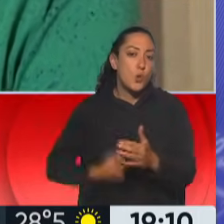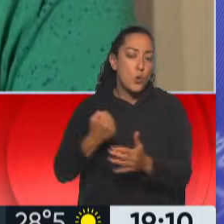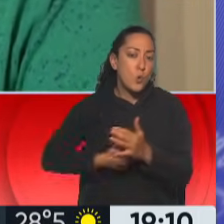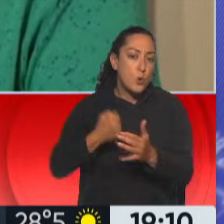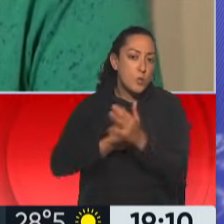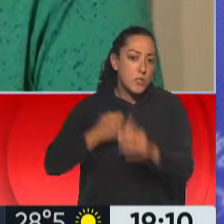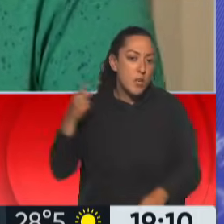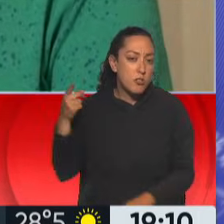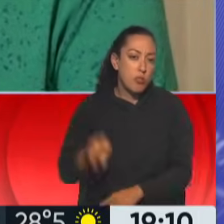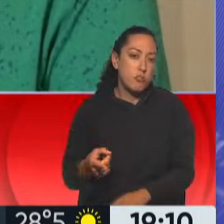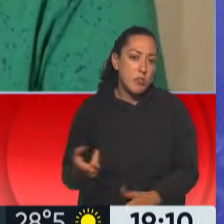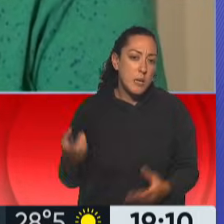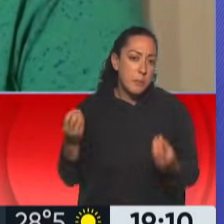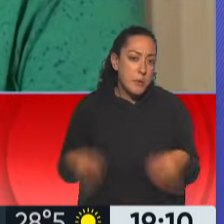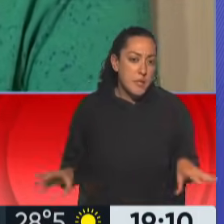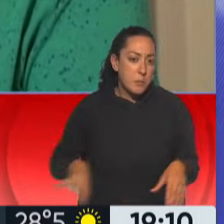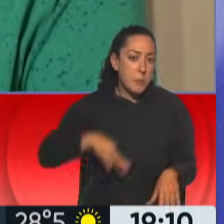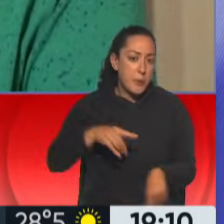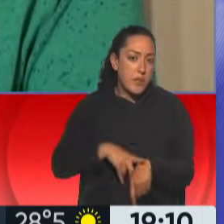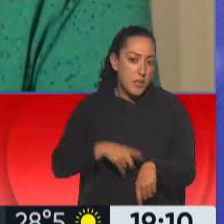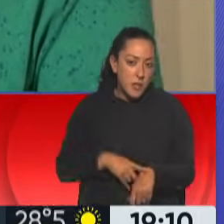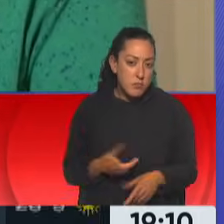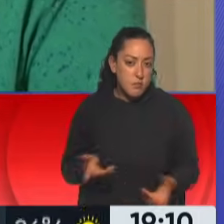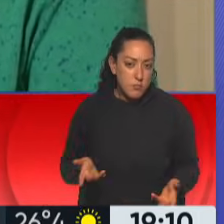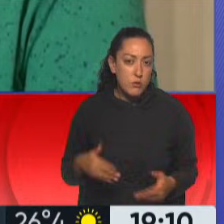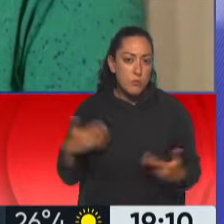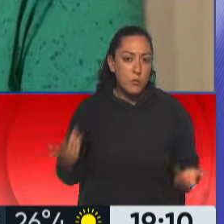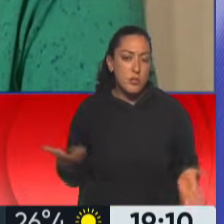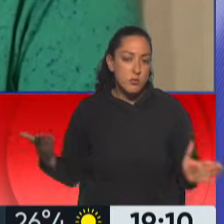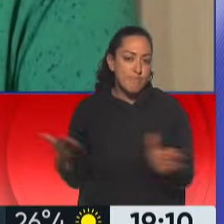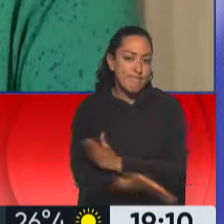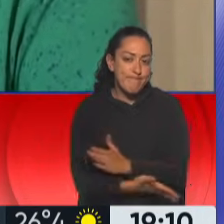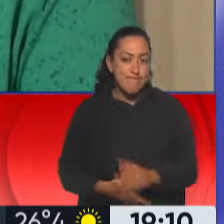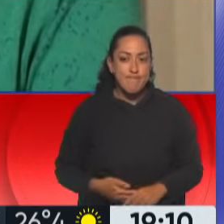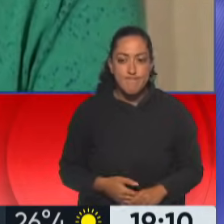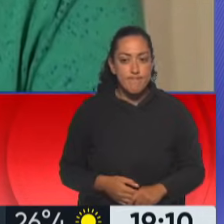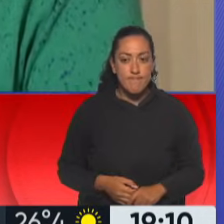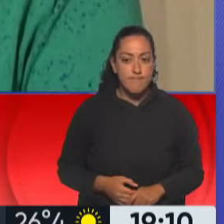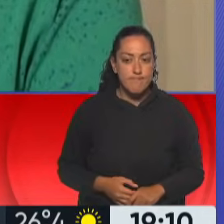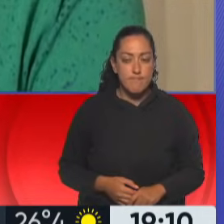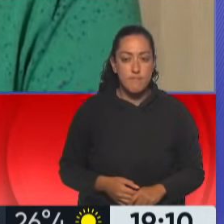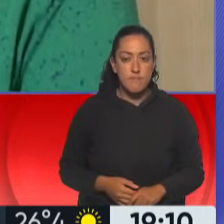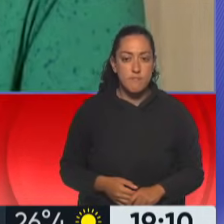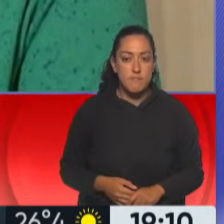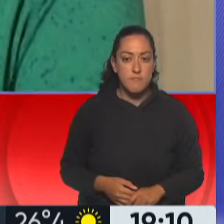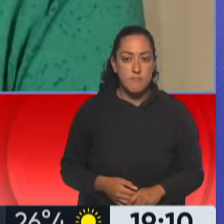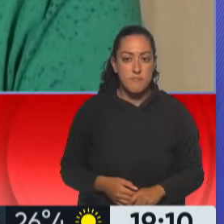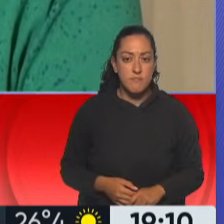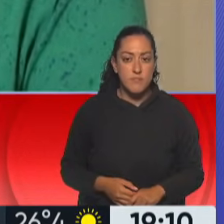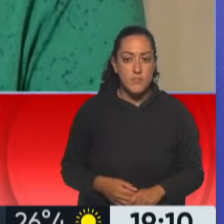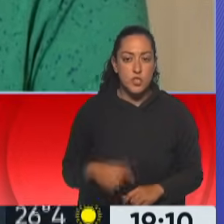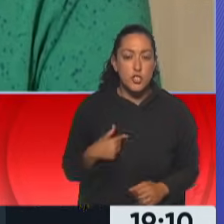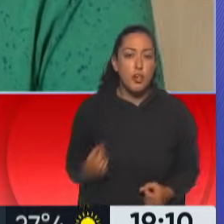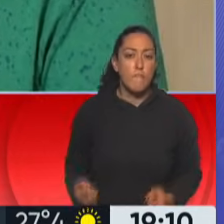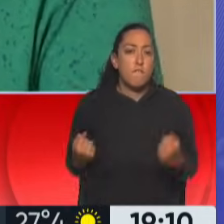régimen y una de las cosas que ya me obligó a salir precisamente por eso, porque ya no tengo la